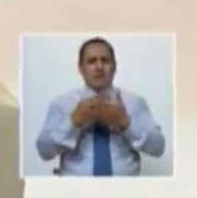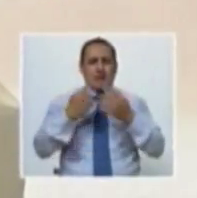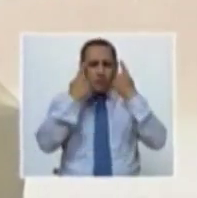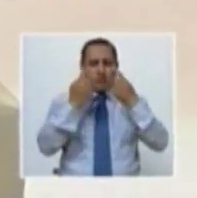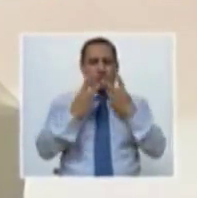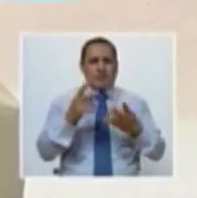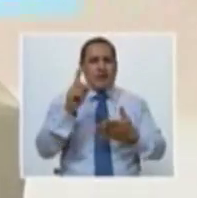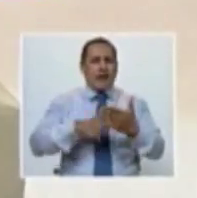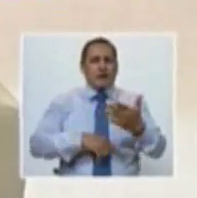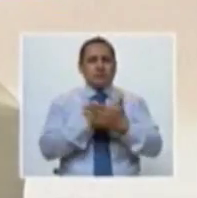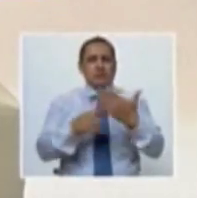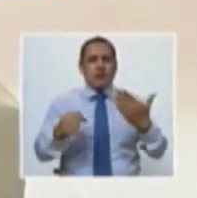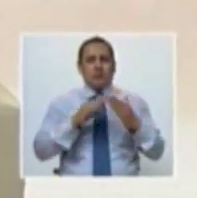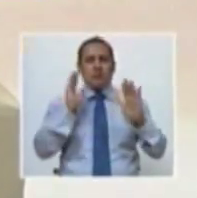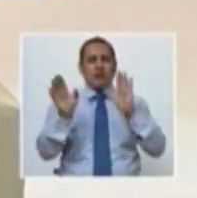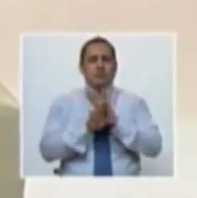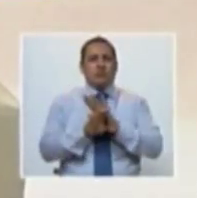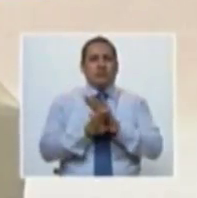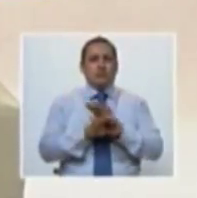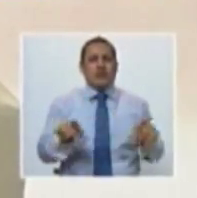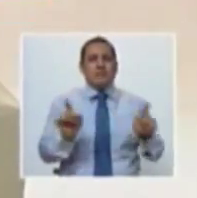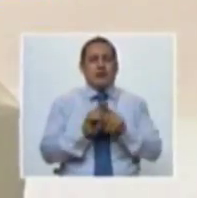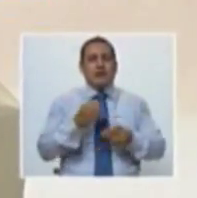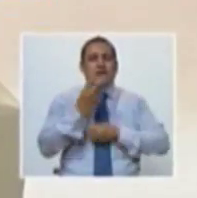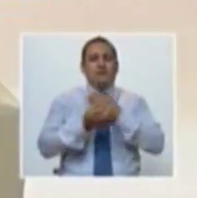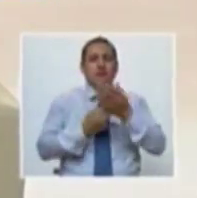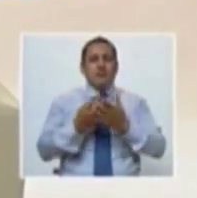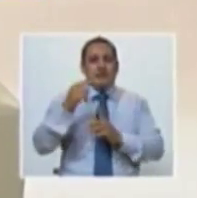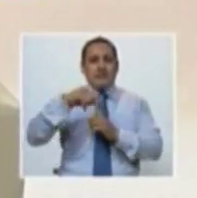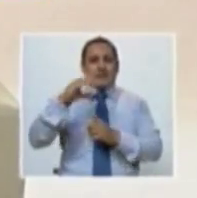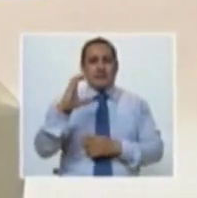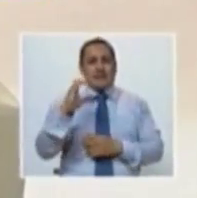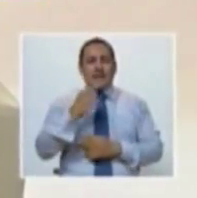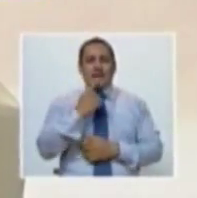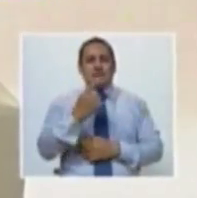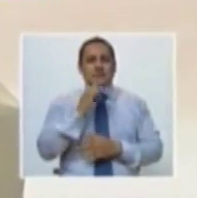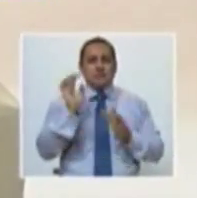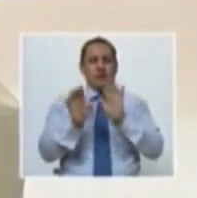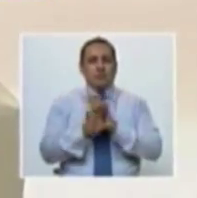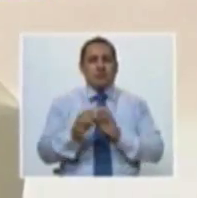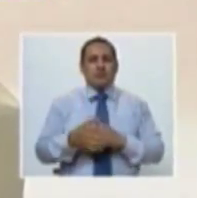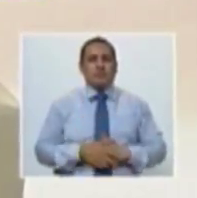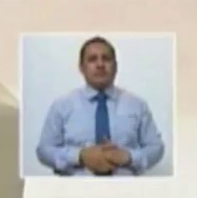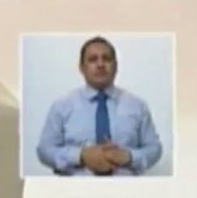finalmente ha quedado zanjada con ya el pronunciamiento del Tribunal Constitucional,